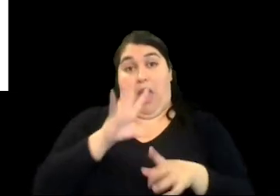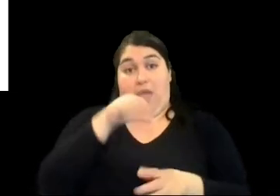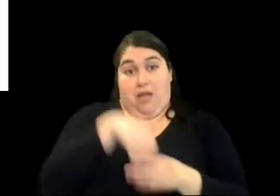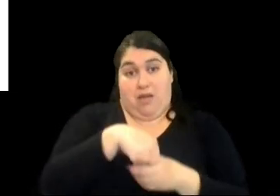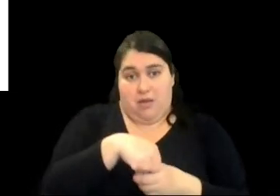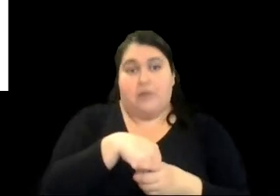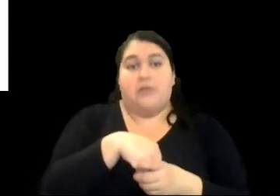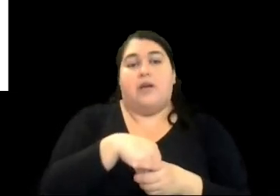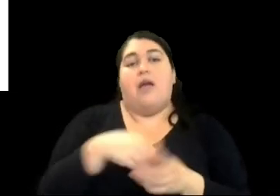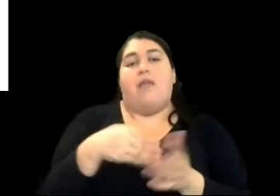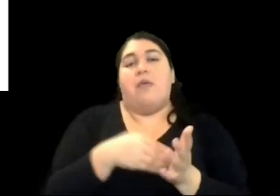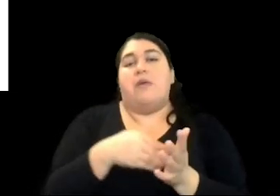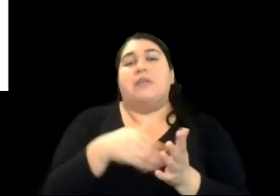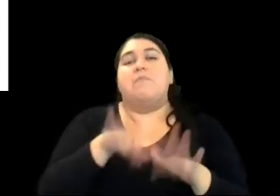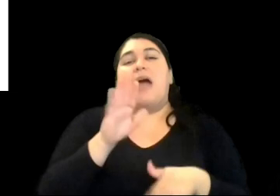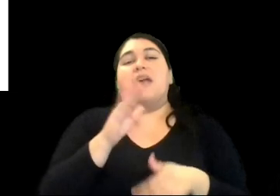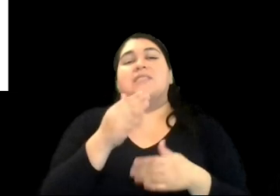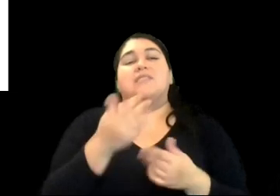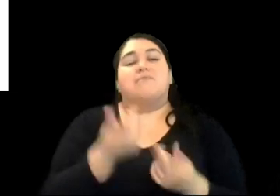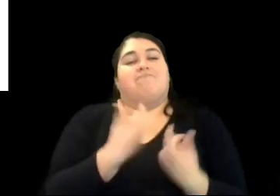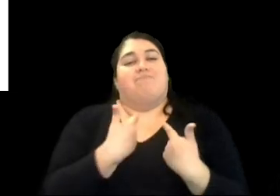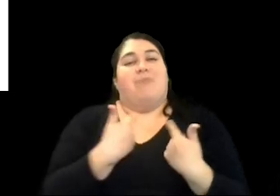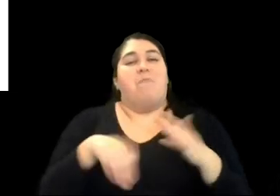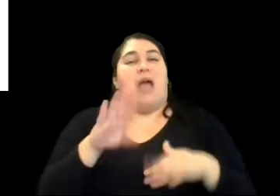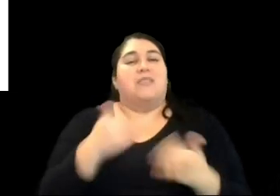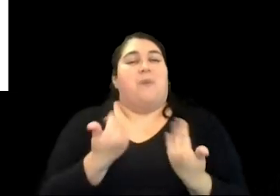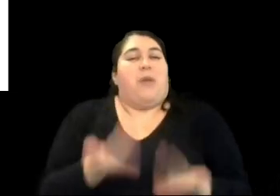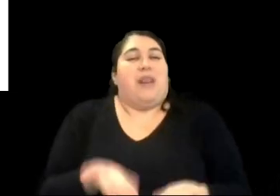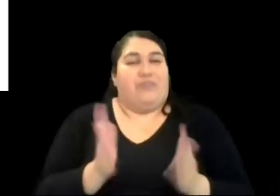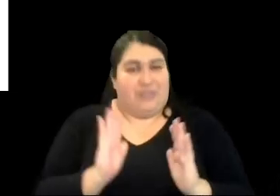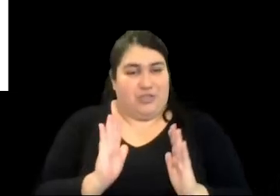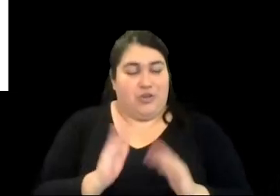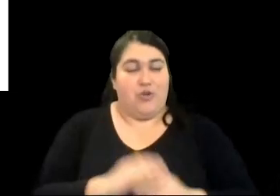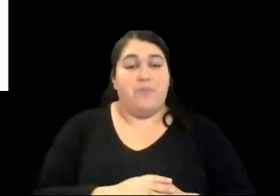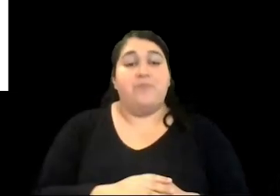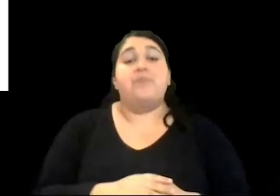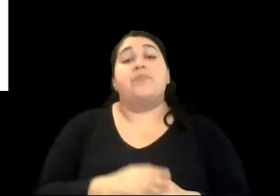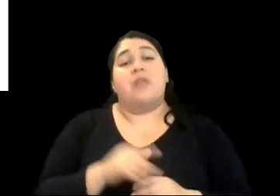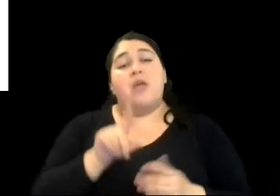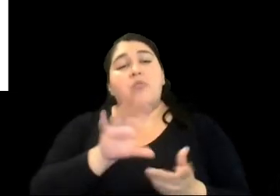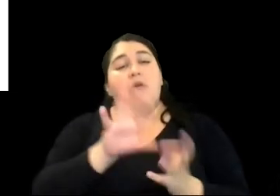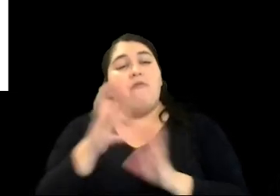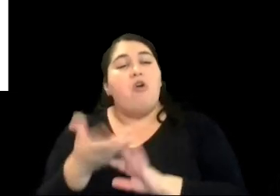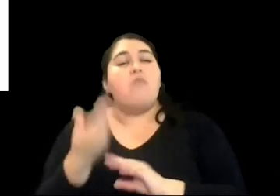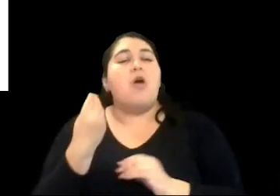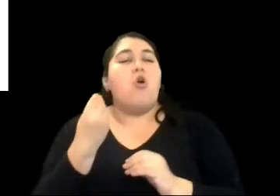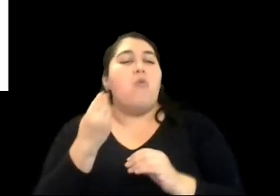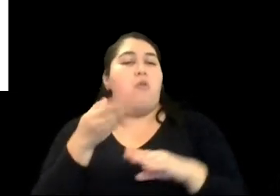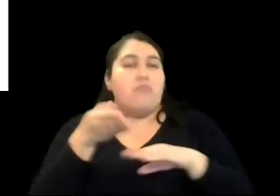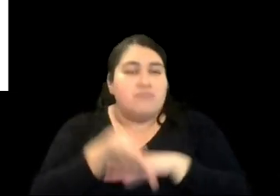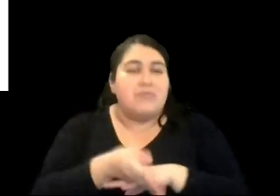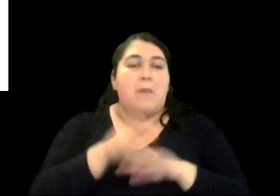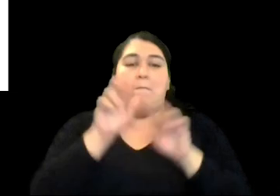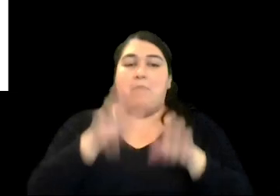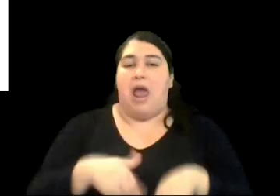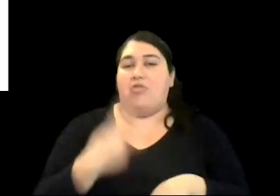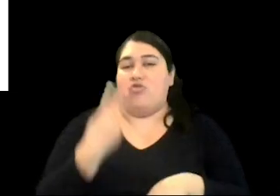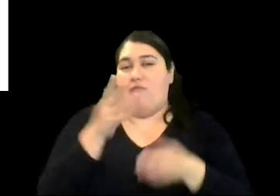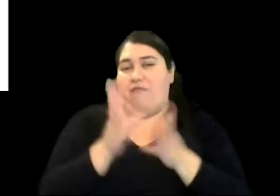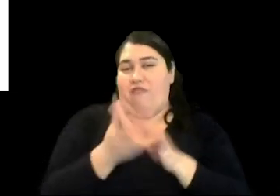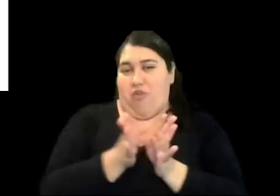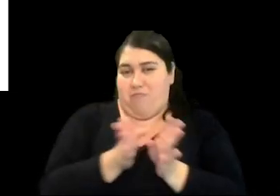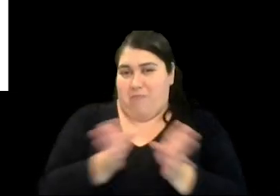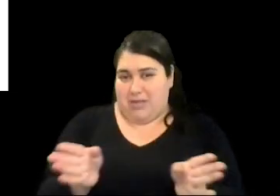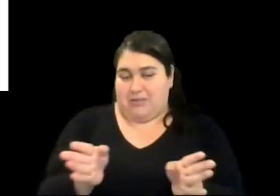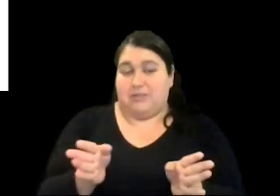mayores beneficios. Por eso acá podemos abrir las formas de ingresar al plan en dos. Yo hasta